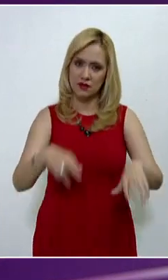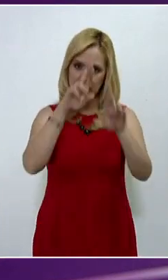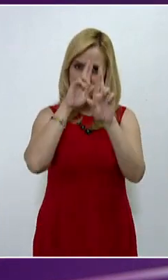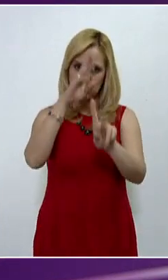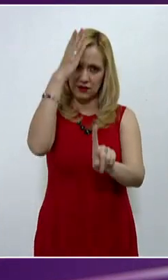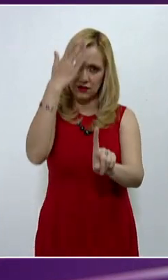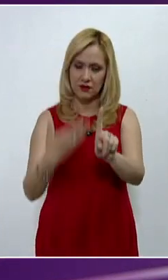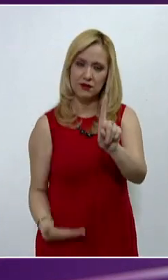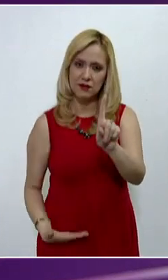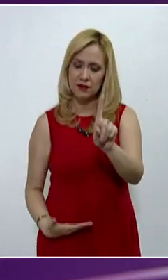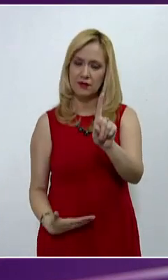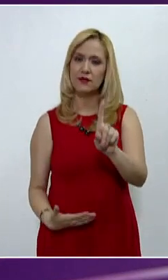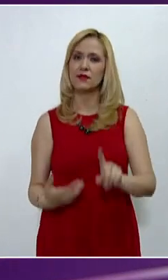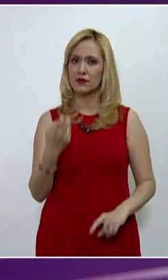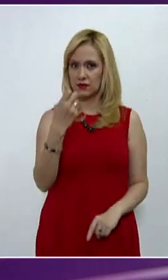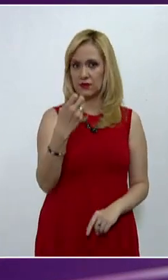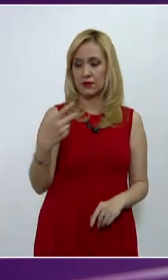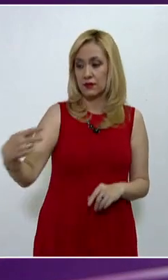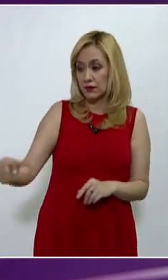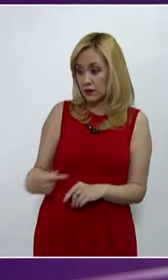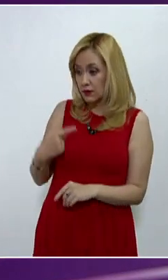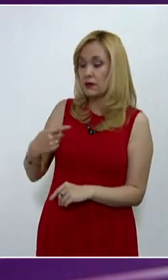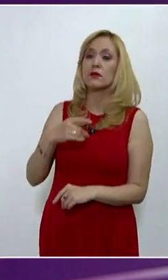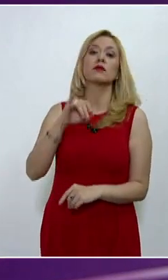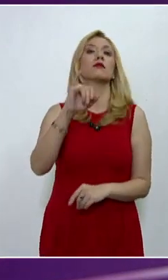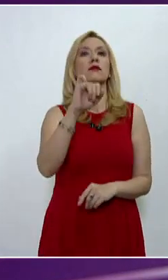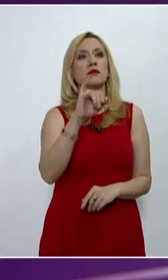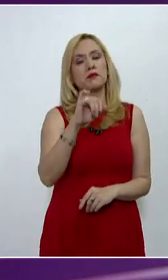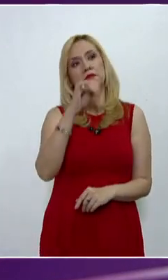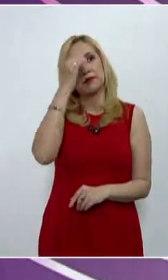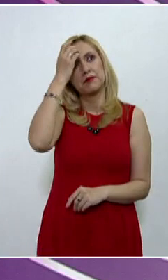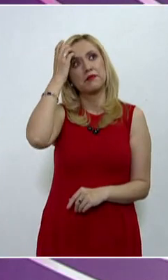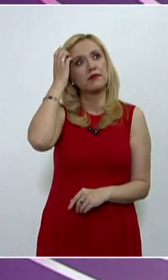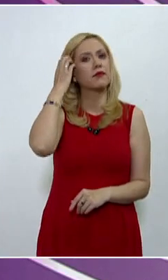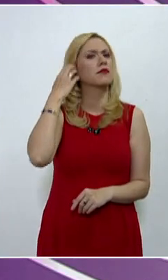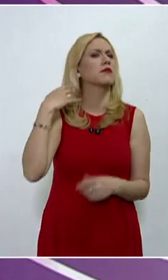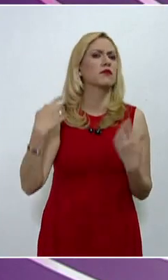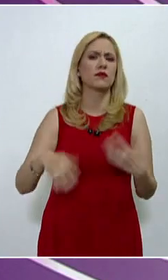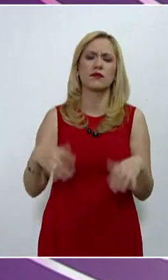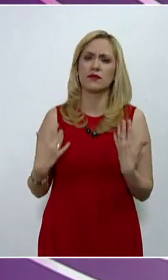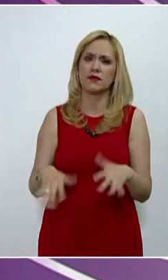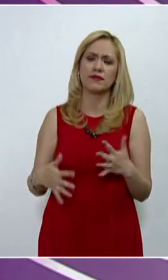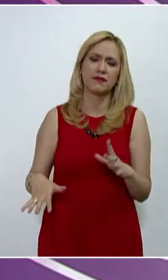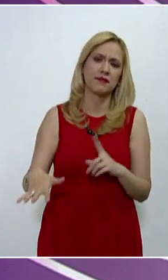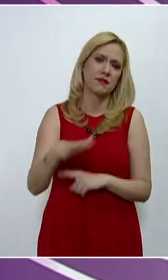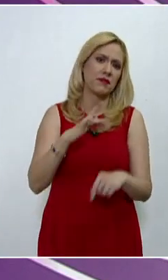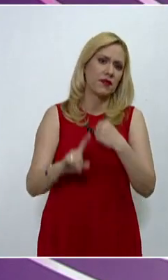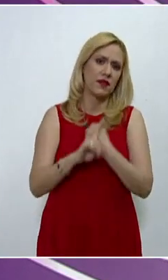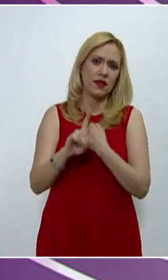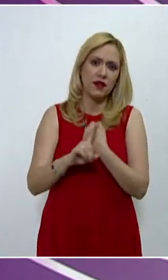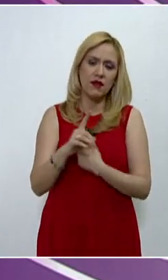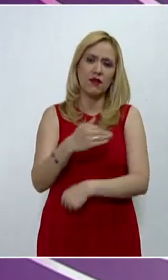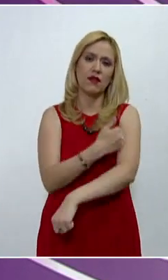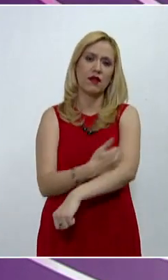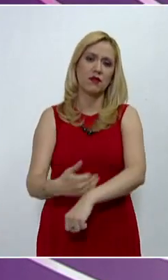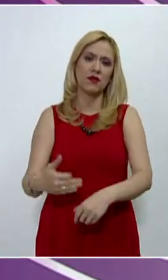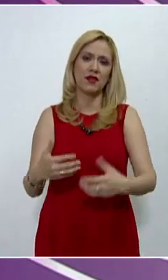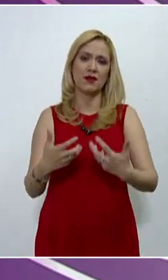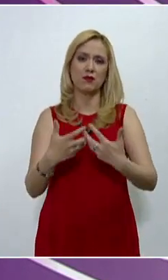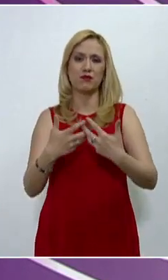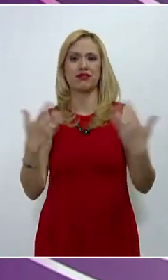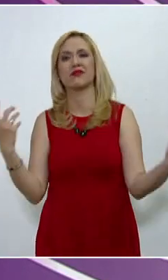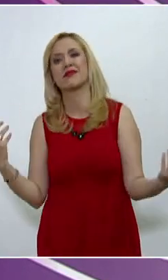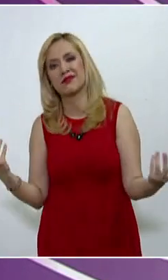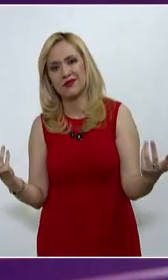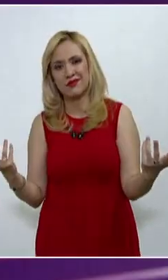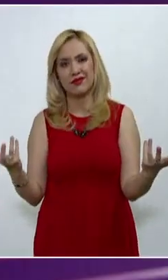Pero regresando a la pregunta, ¿no? En efecto, digamos, genera una serie de consecuencias de desintegración familiar,